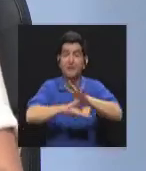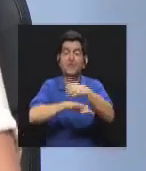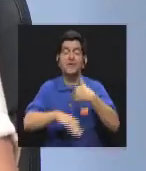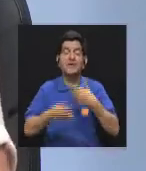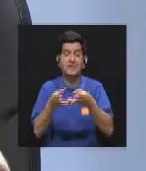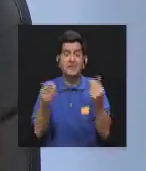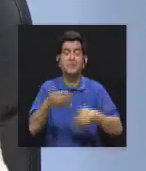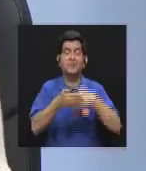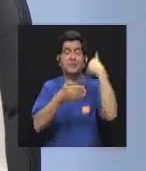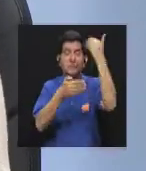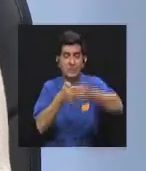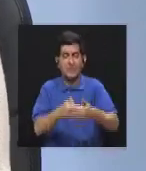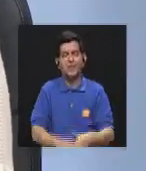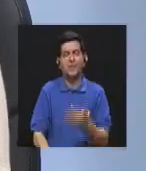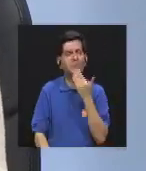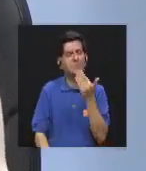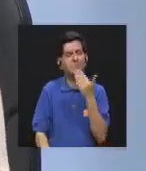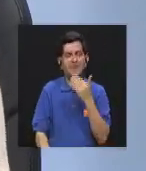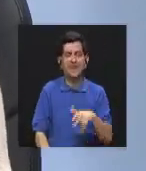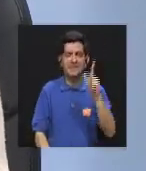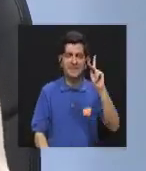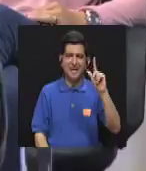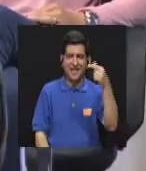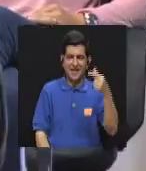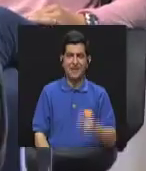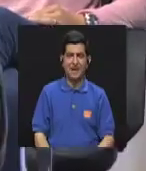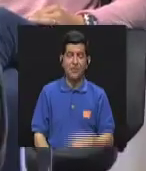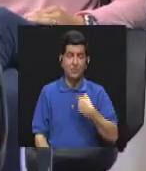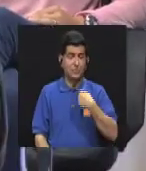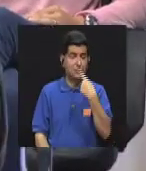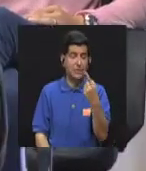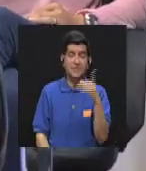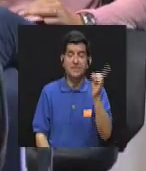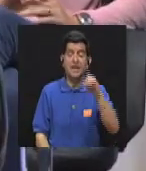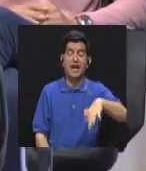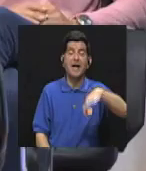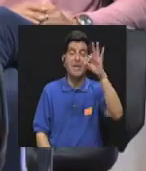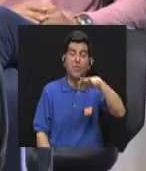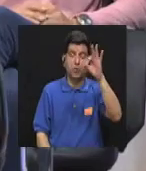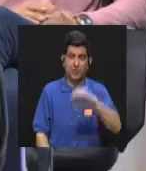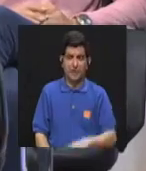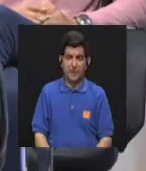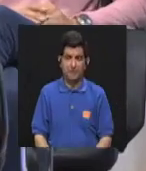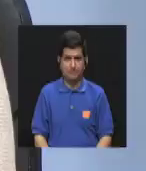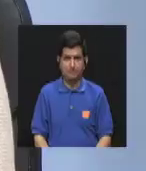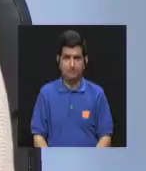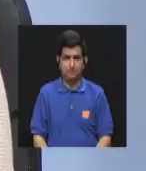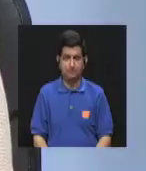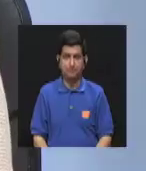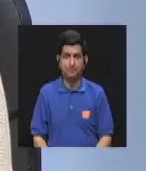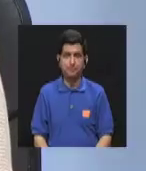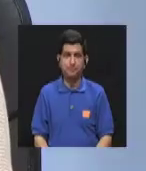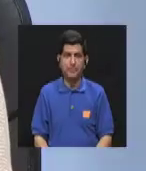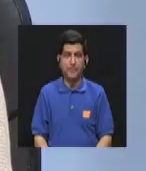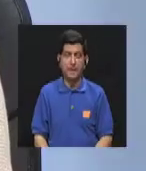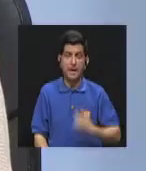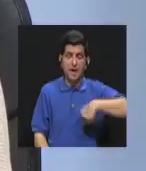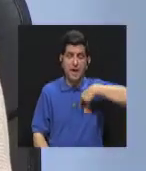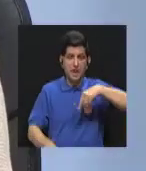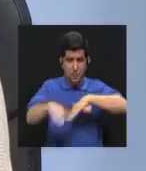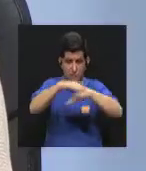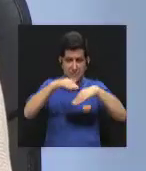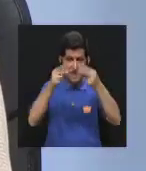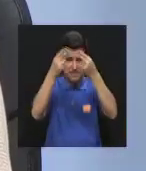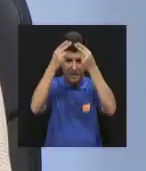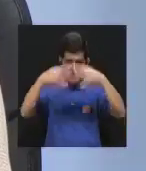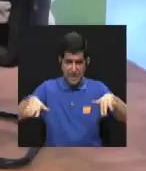implicaciones que tuvo la producción posteriormente. Muchas gracias, Katia. Quisiera hacer el anuncio de dónde lo pueden encontrar. A ver, ¿a dónde? Porque en nuestra